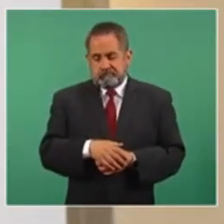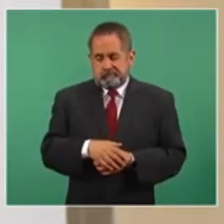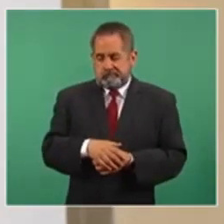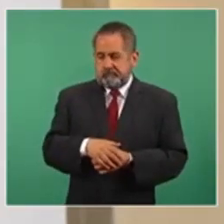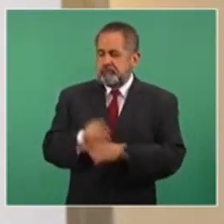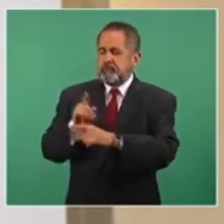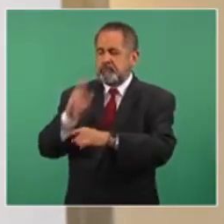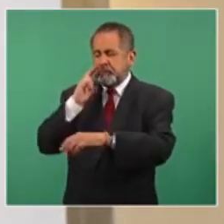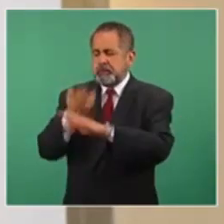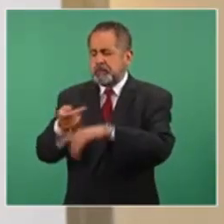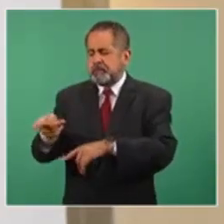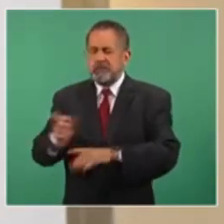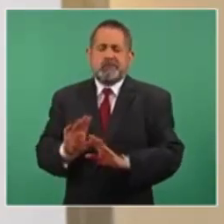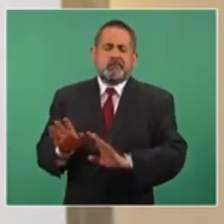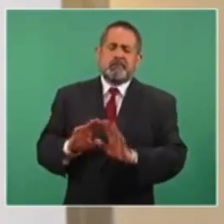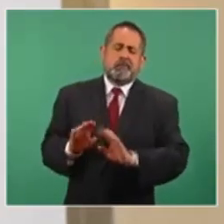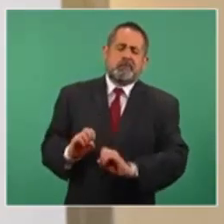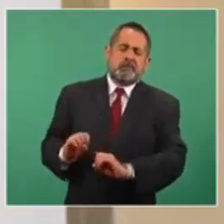a responsabilizar